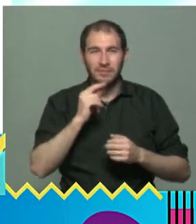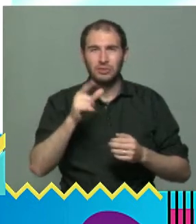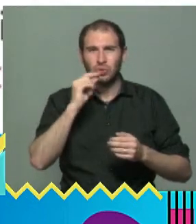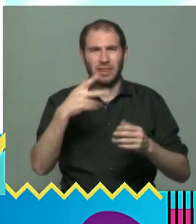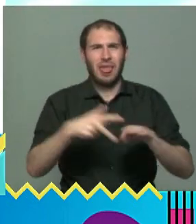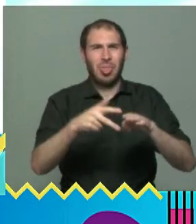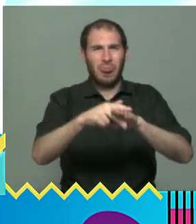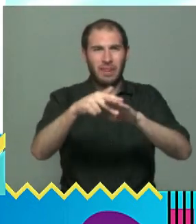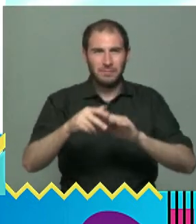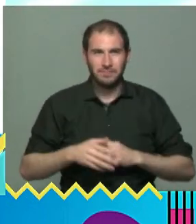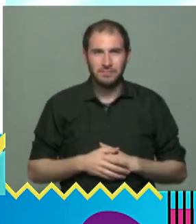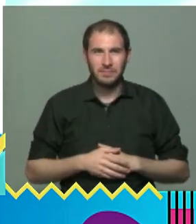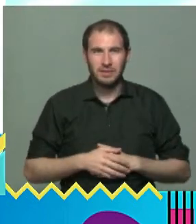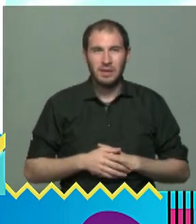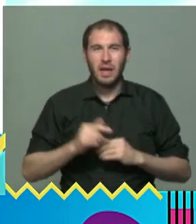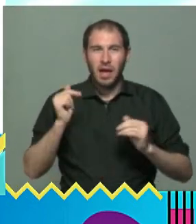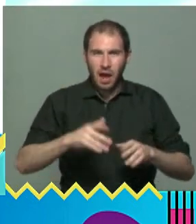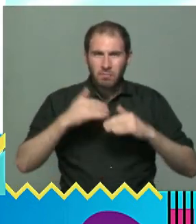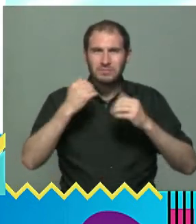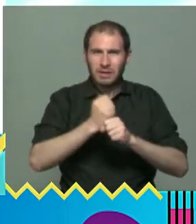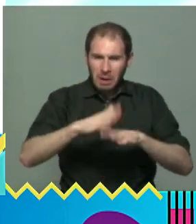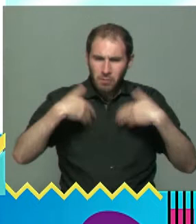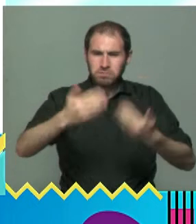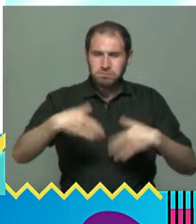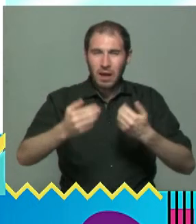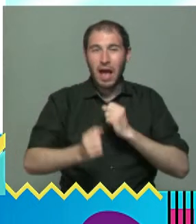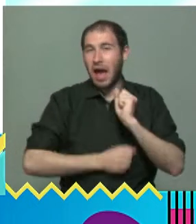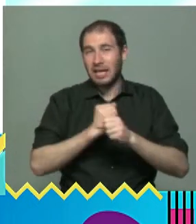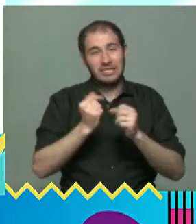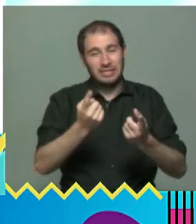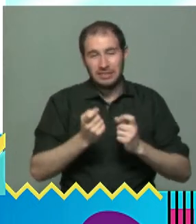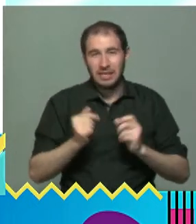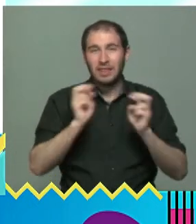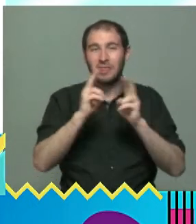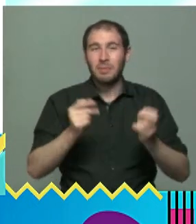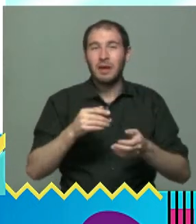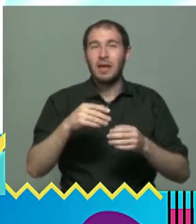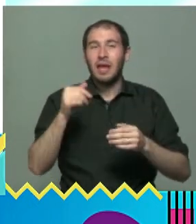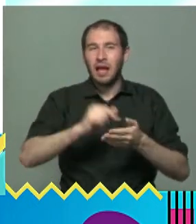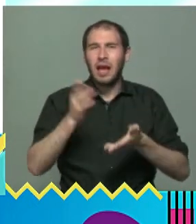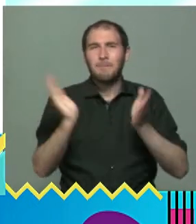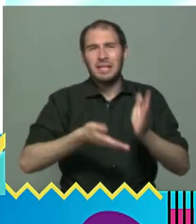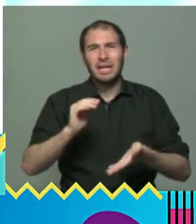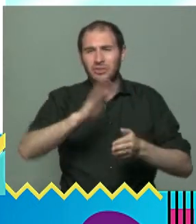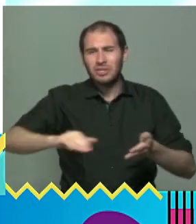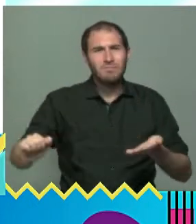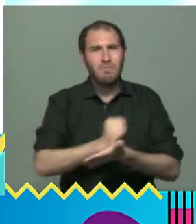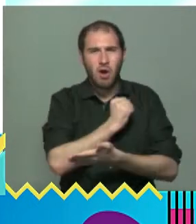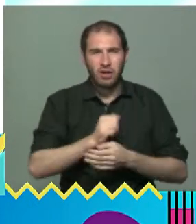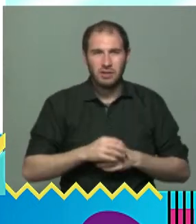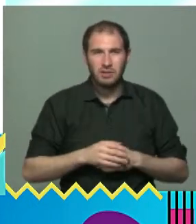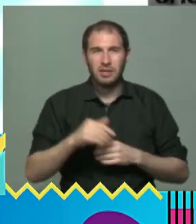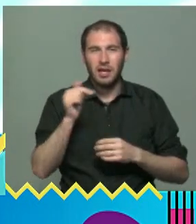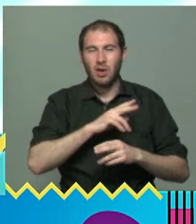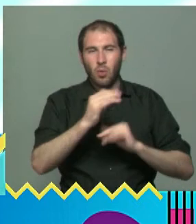tweets. Vamos a intensificar nuestro trabajo hasta donde sea necesario en torno al propósito de erradicar maltrato infantil. Esto lo dice